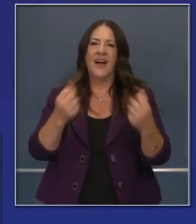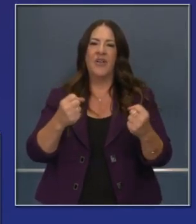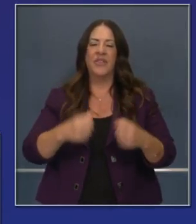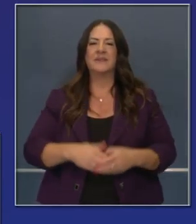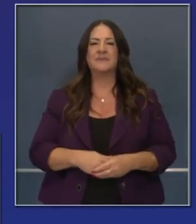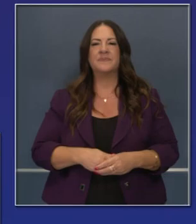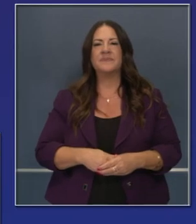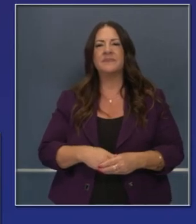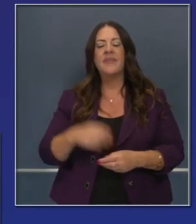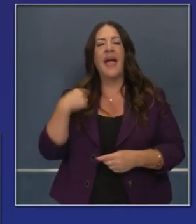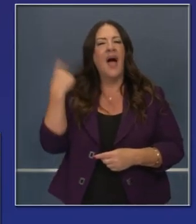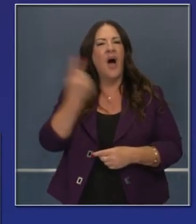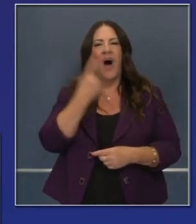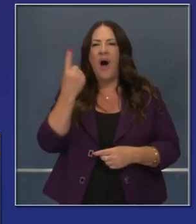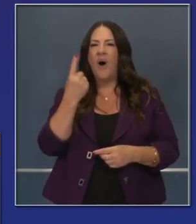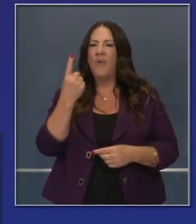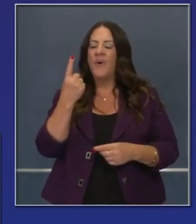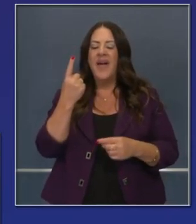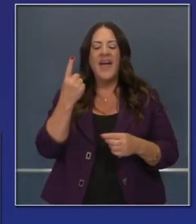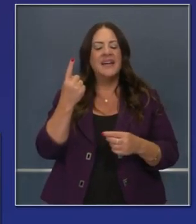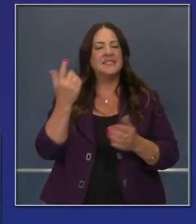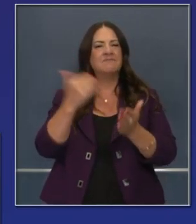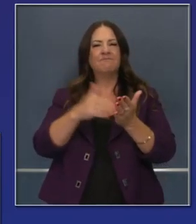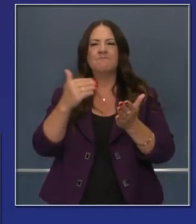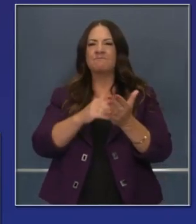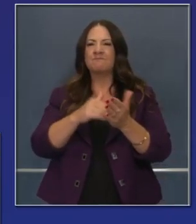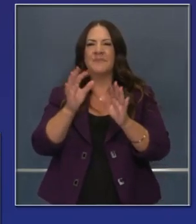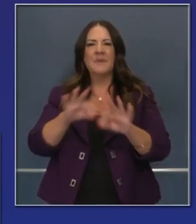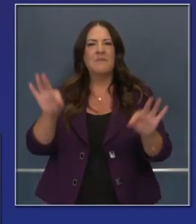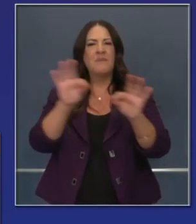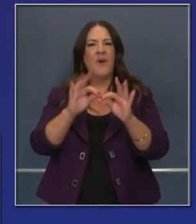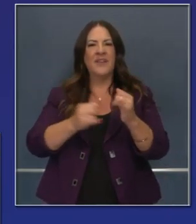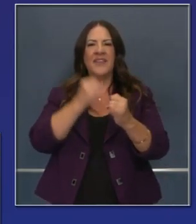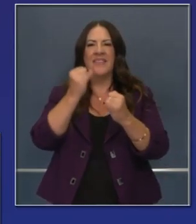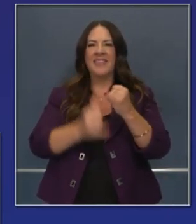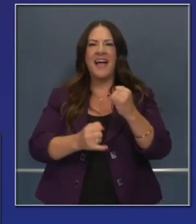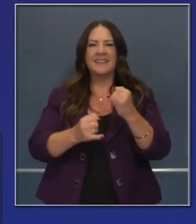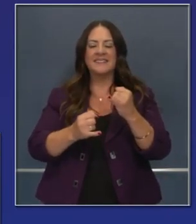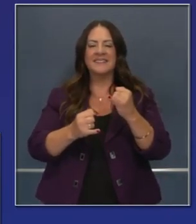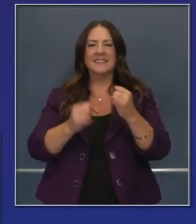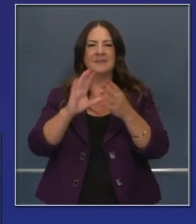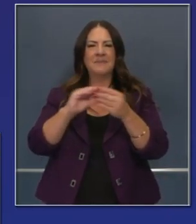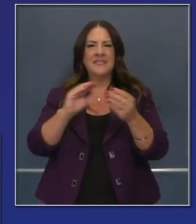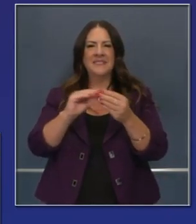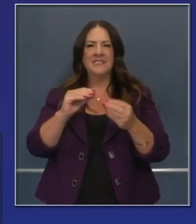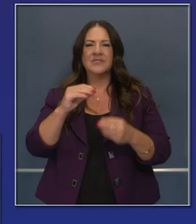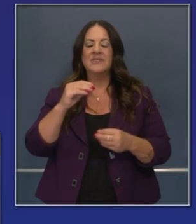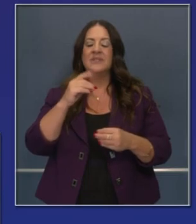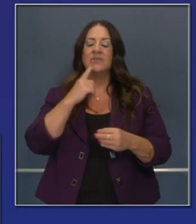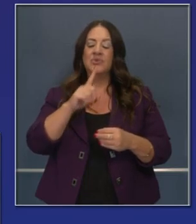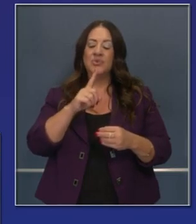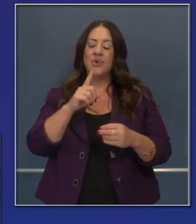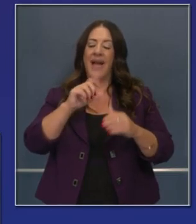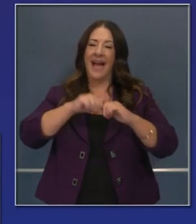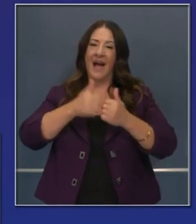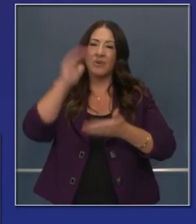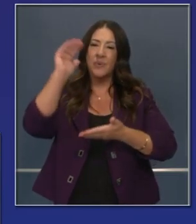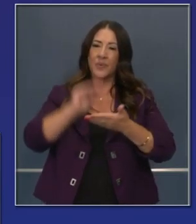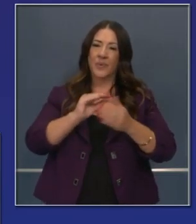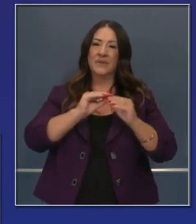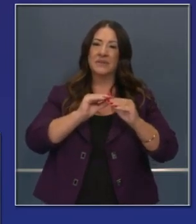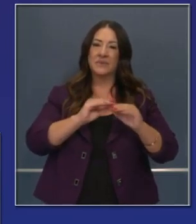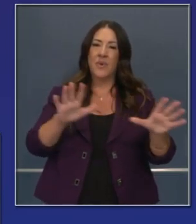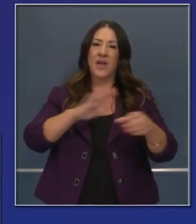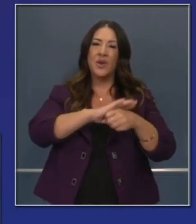mantenerse sanos. Les pedimos que sigan haciendo lo que ya han estado haciendo. Les recordamos del poder y